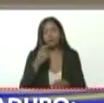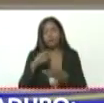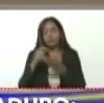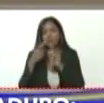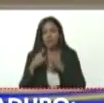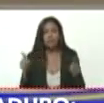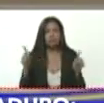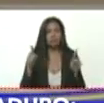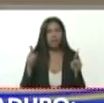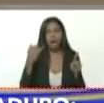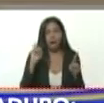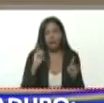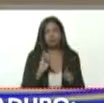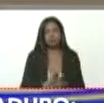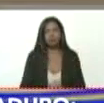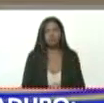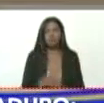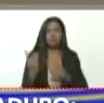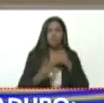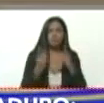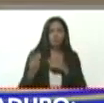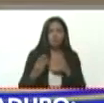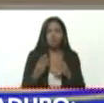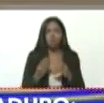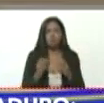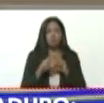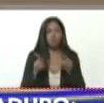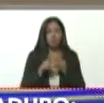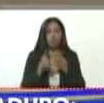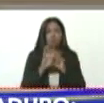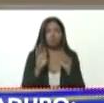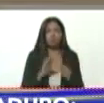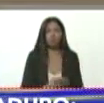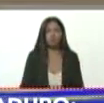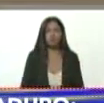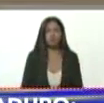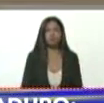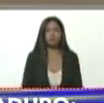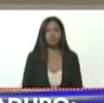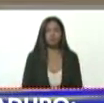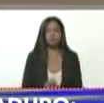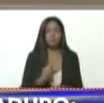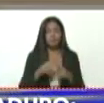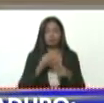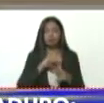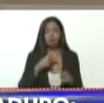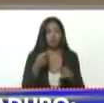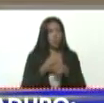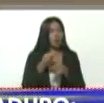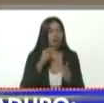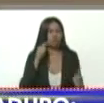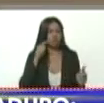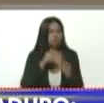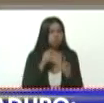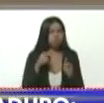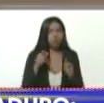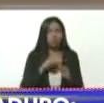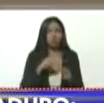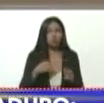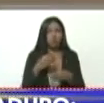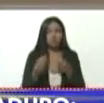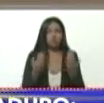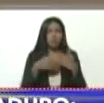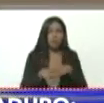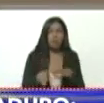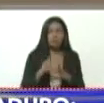de divergencias, diferencias, debates, polémica. Pero estamos buscando el punto para que a través